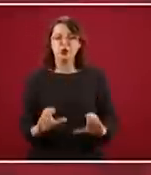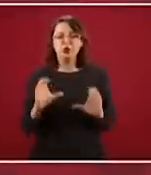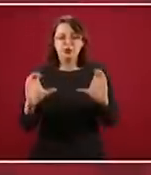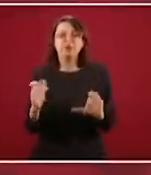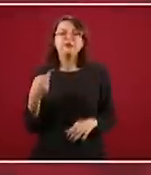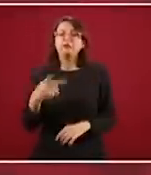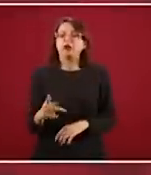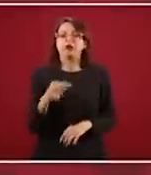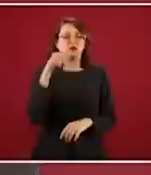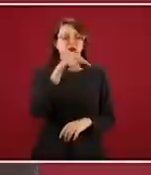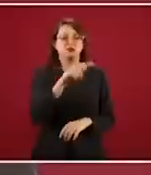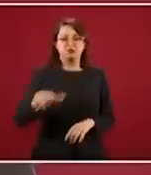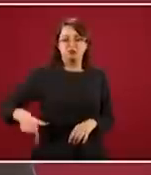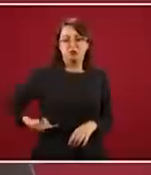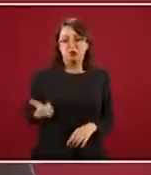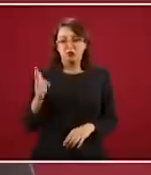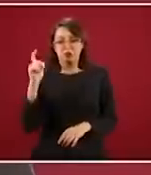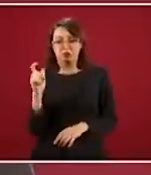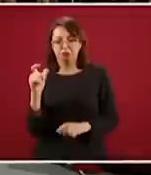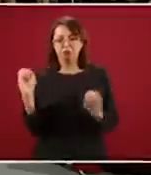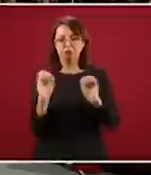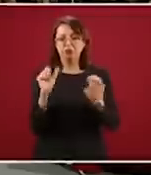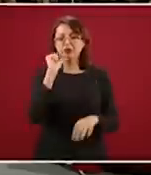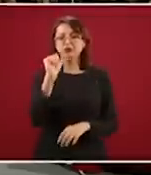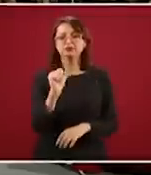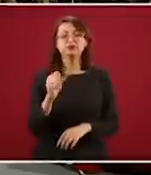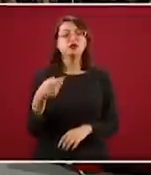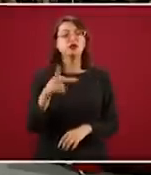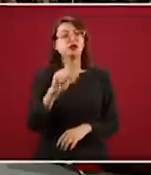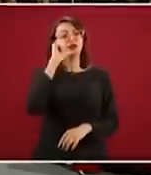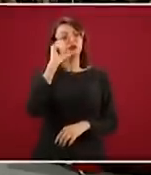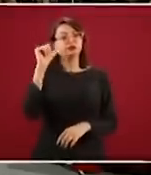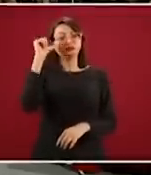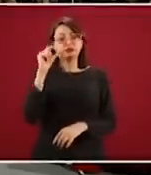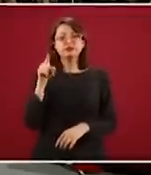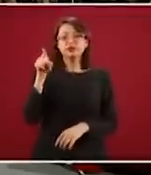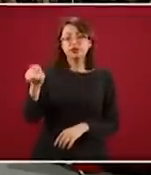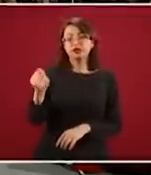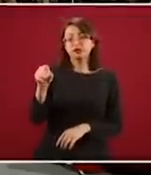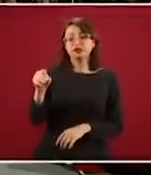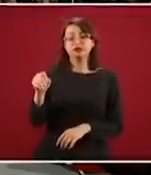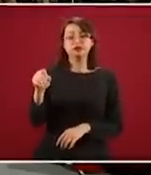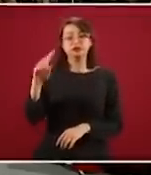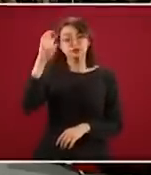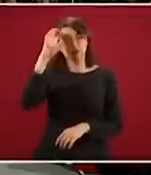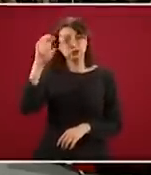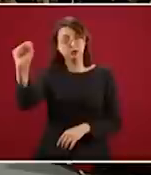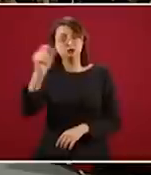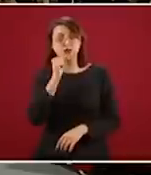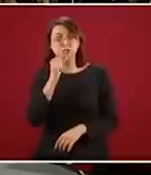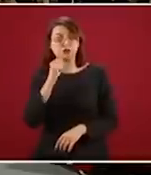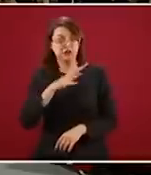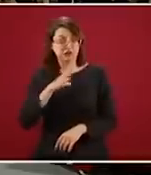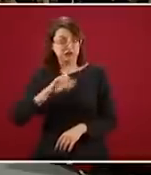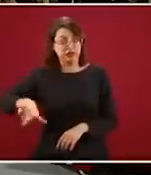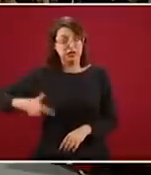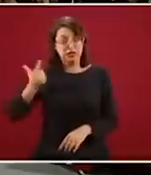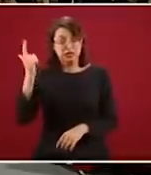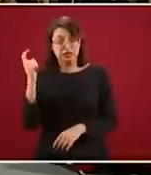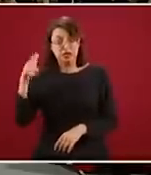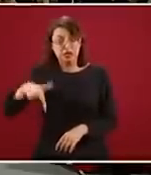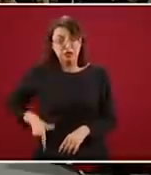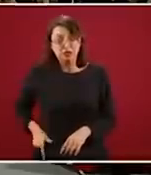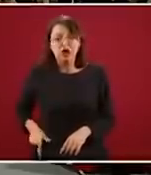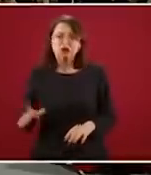armas. Sí. Ayer un elemento de seguridad del Estado de Morelos, según el propio video, estaba armado, presidente. Sí, pero del Estado